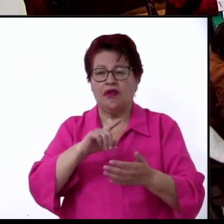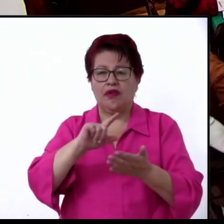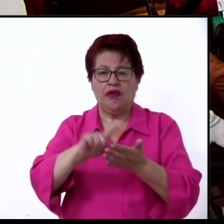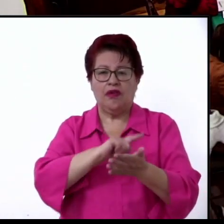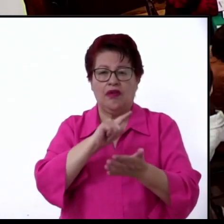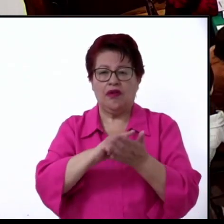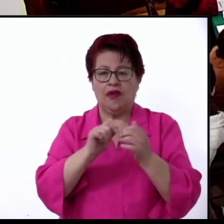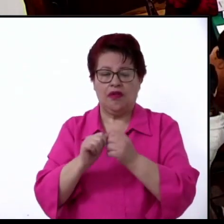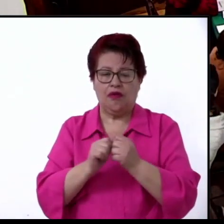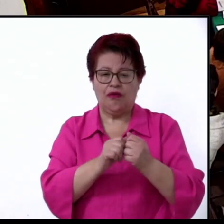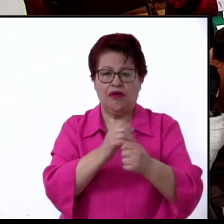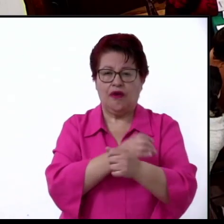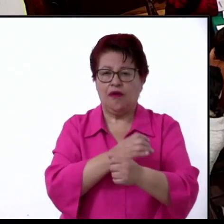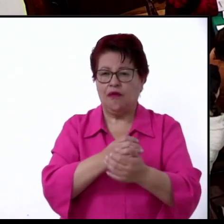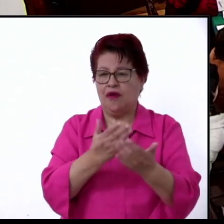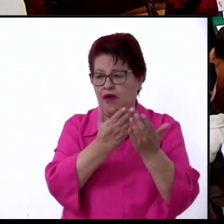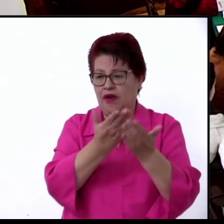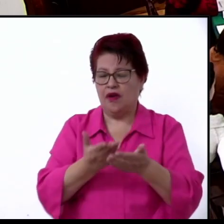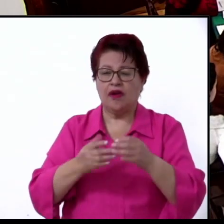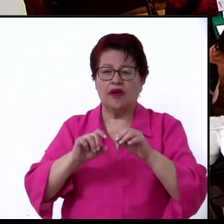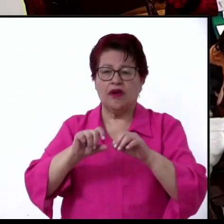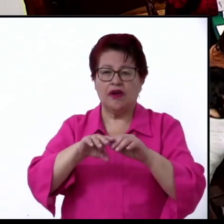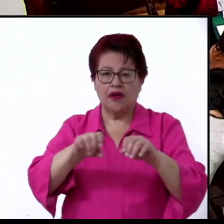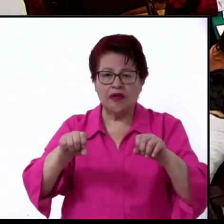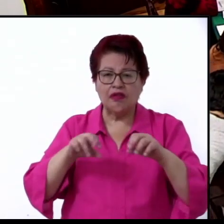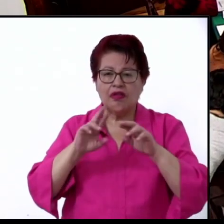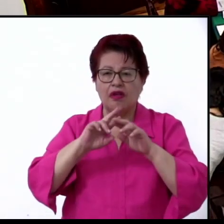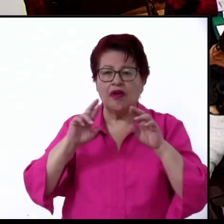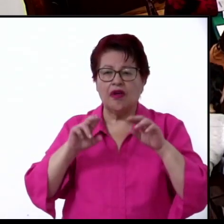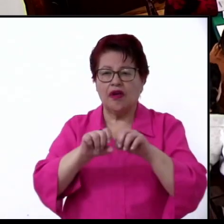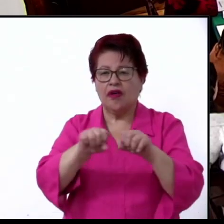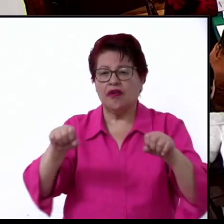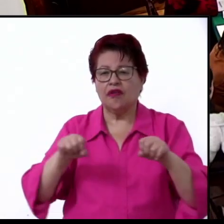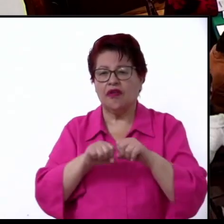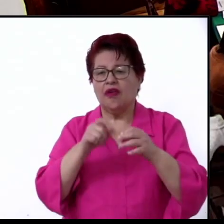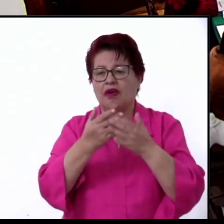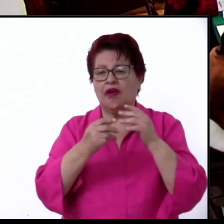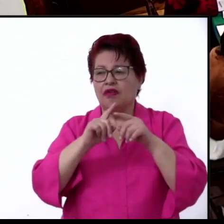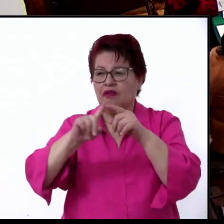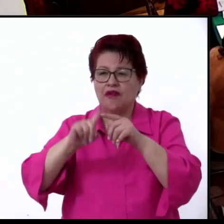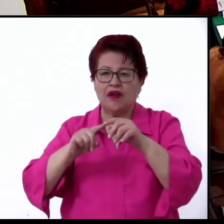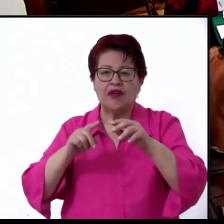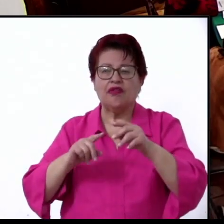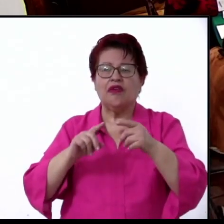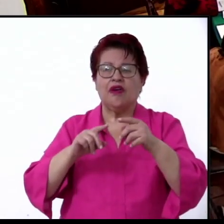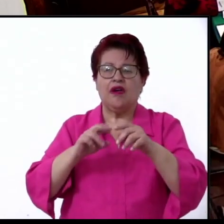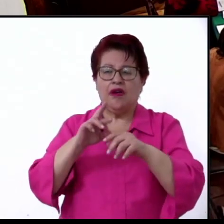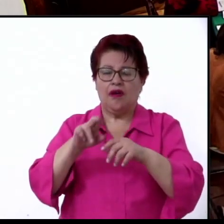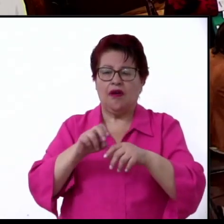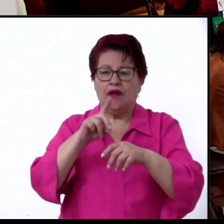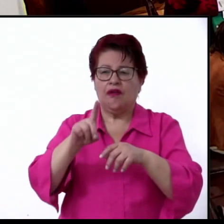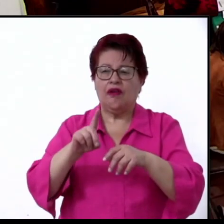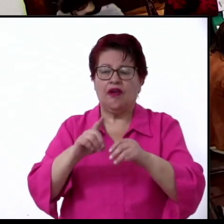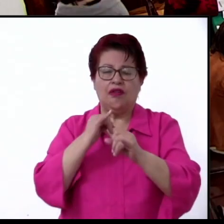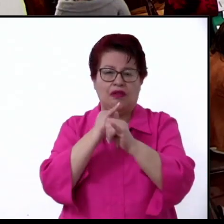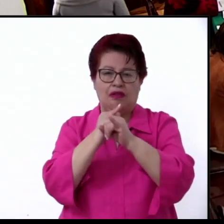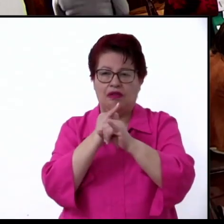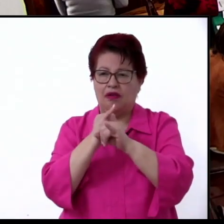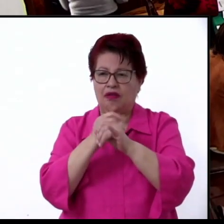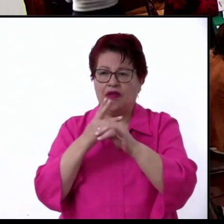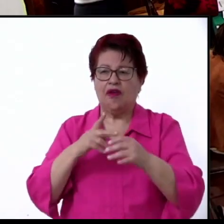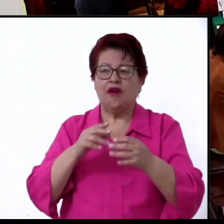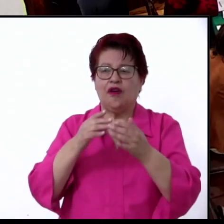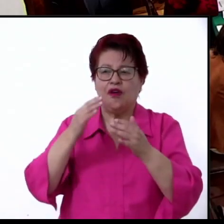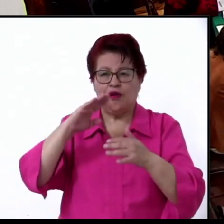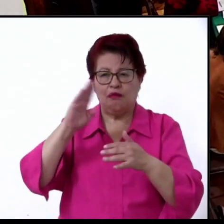en esta sala, a las personas que nos ven a través de las diversas redes sociales y, por supuesto, a usted,